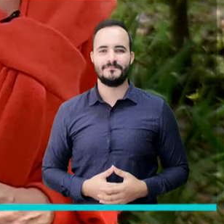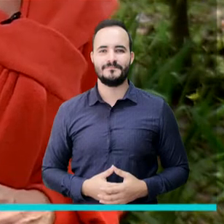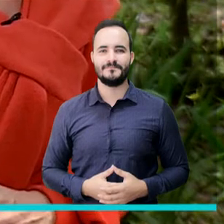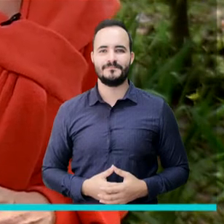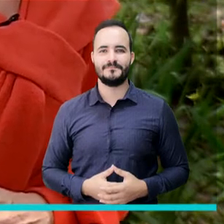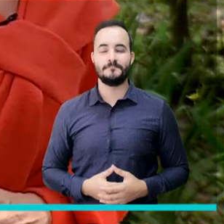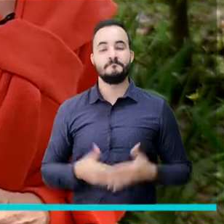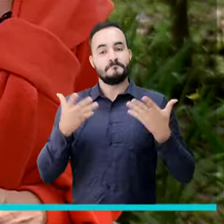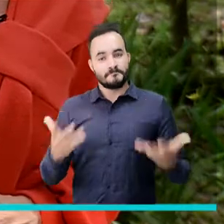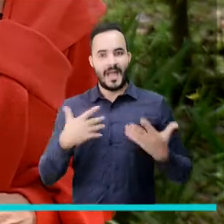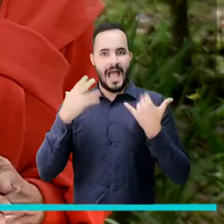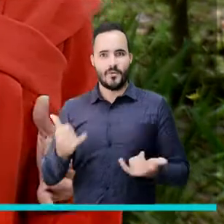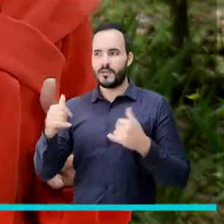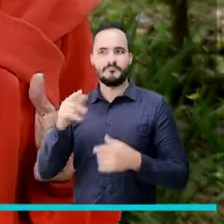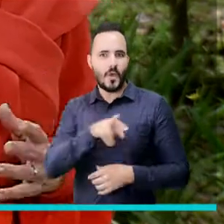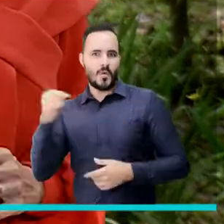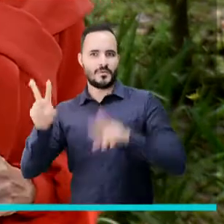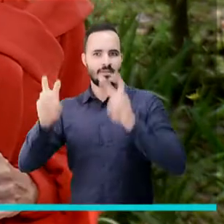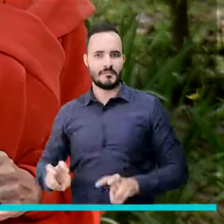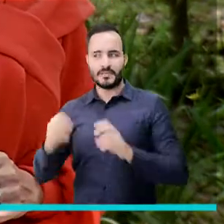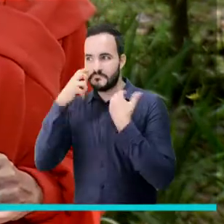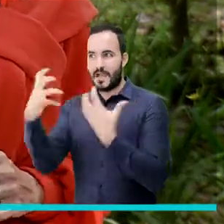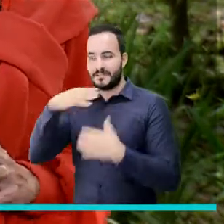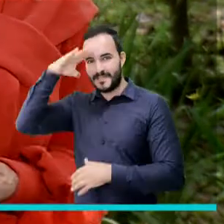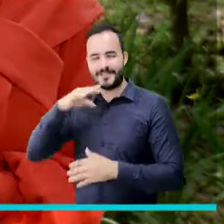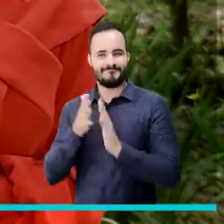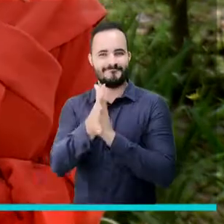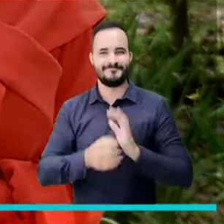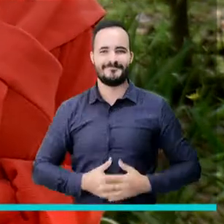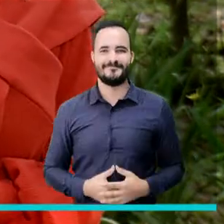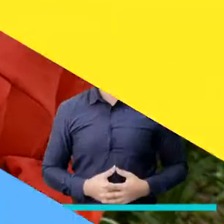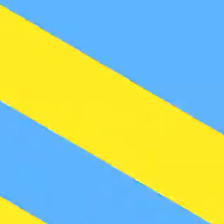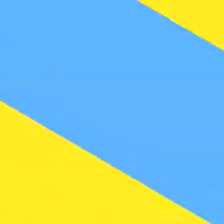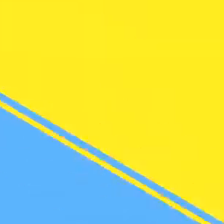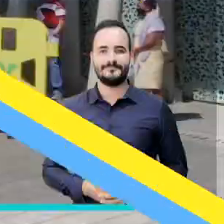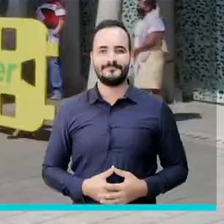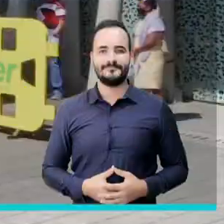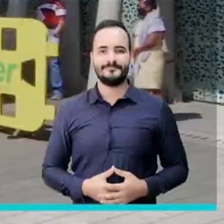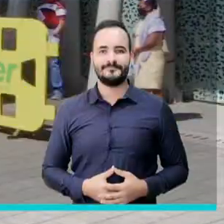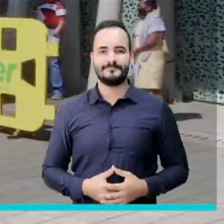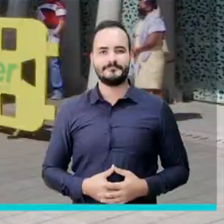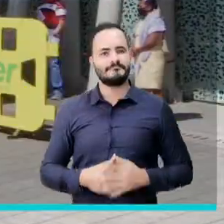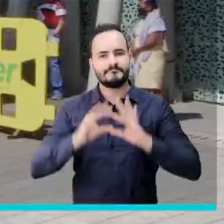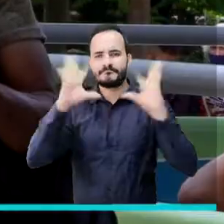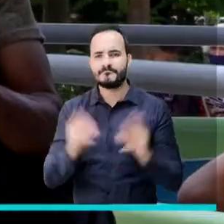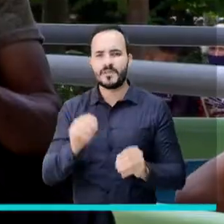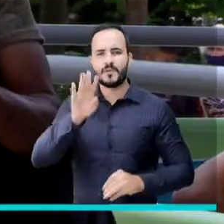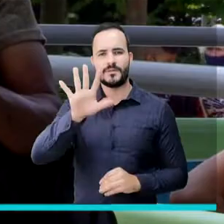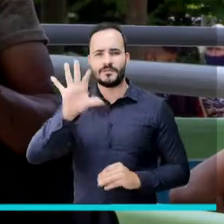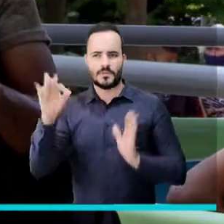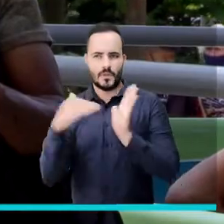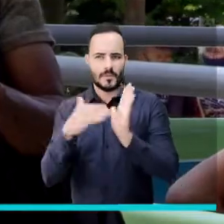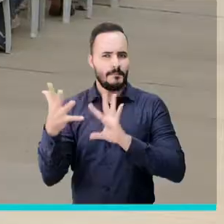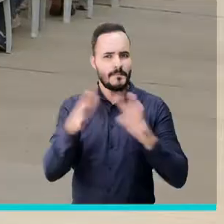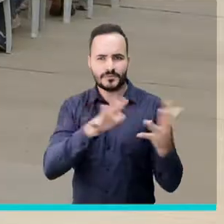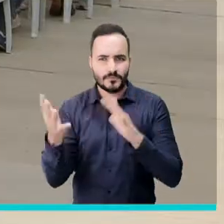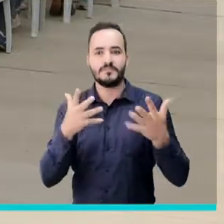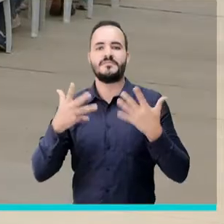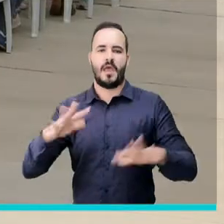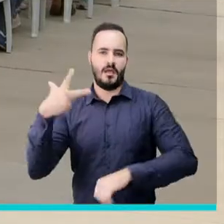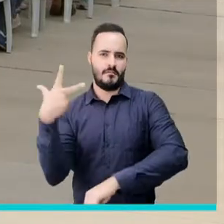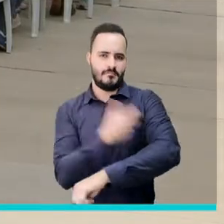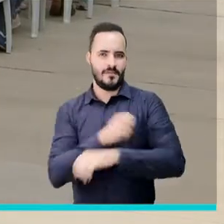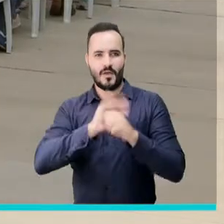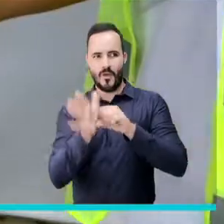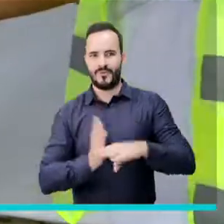Es tiempo de conocer otros hechos, datos y cifras destacadas de la semana. Más de 450.000 personas han recibido